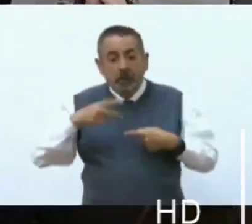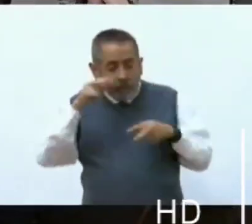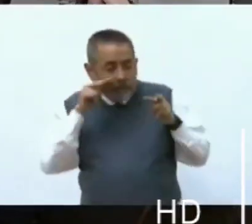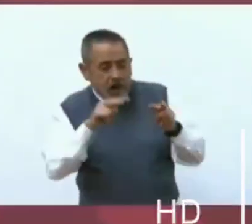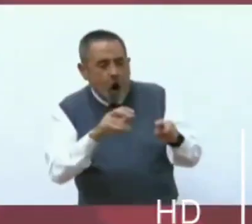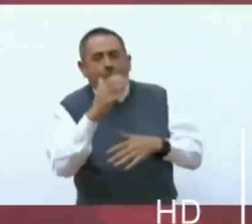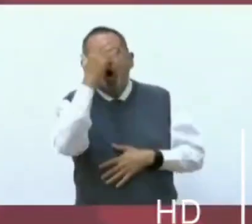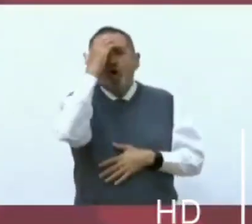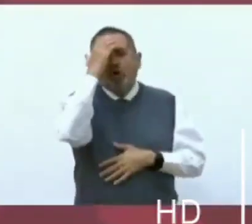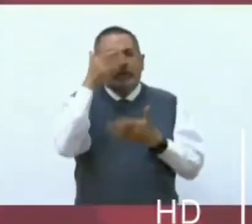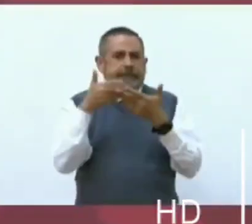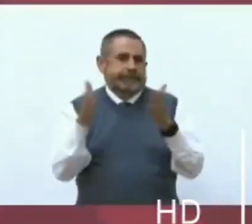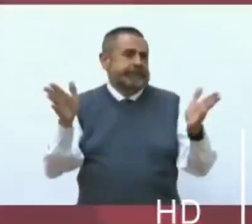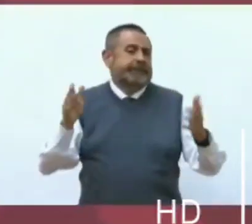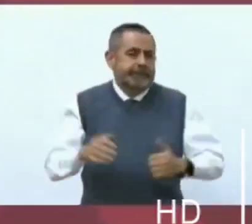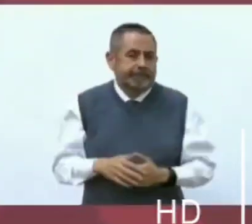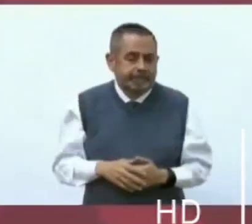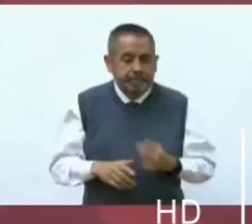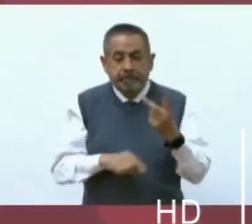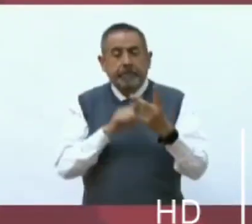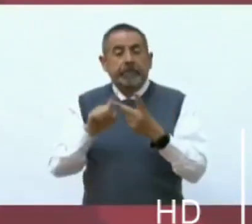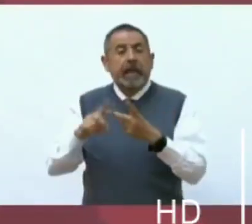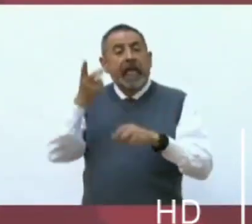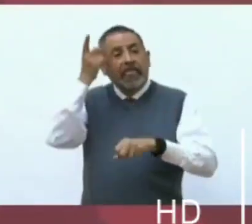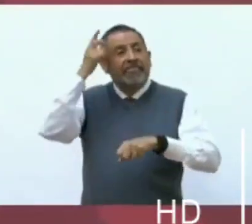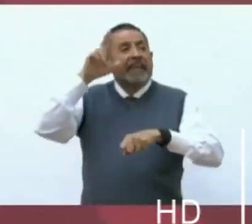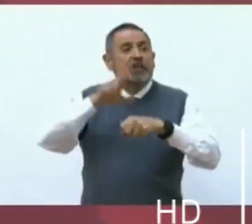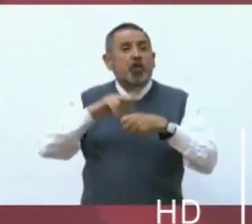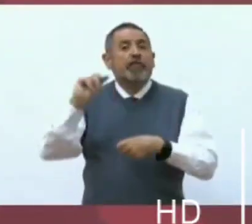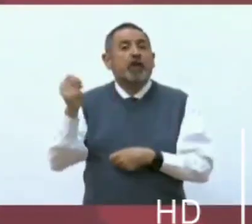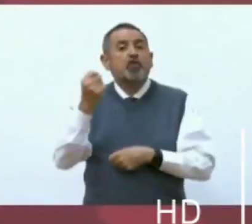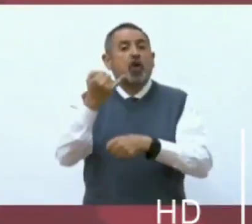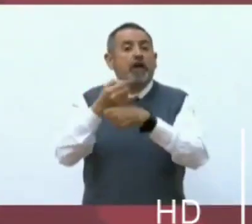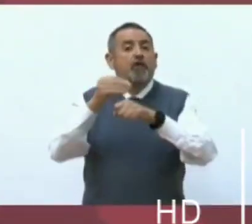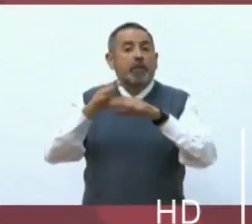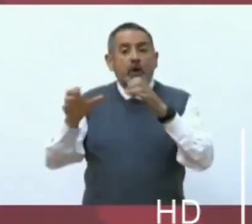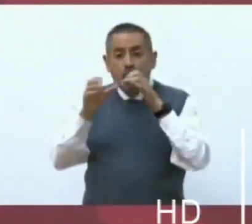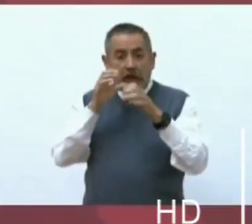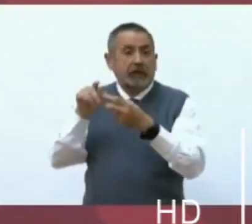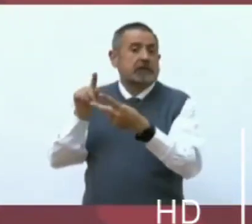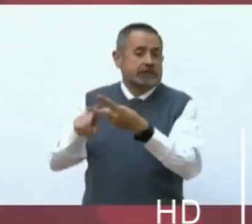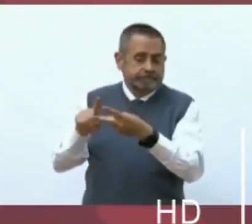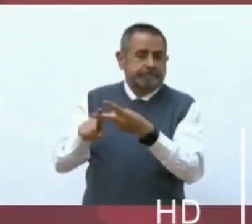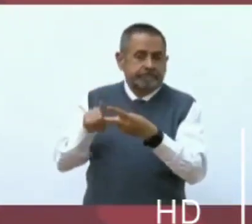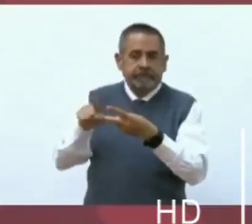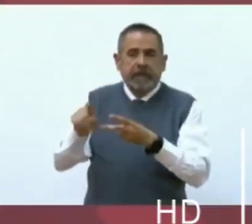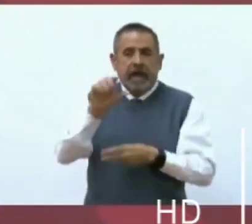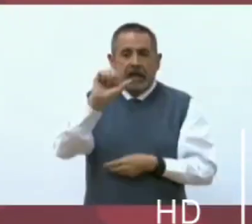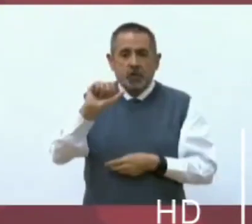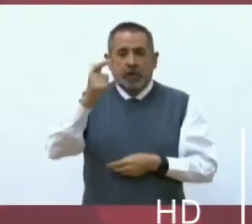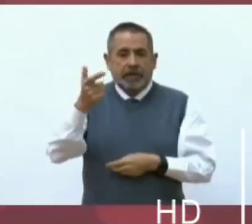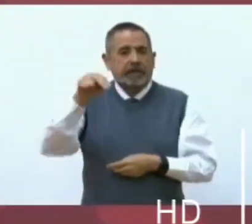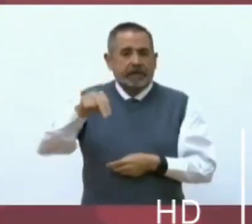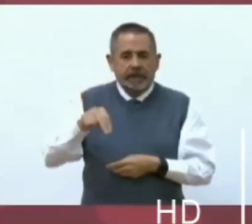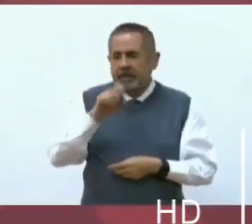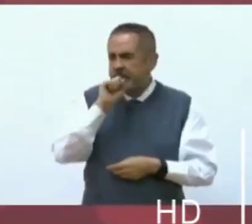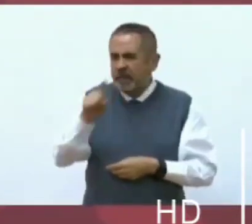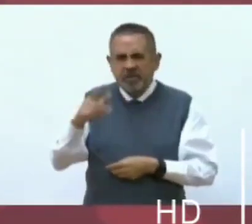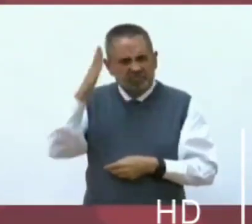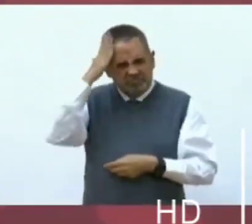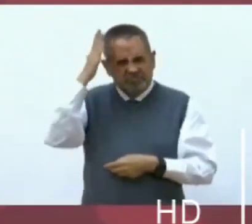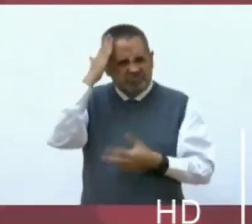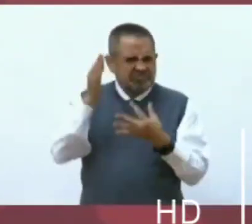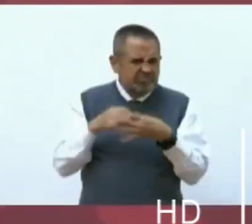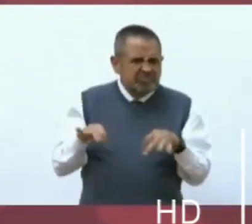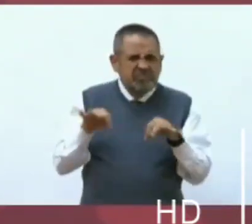décadas. La Dirección de Tecnologías de la Información y Comunicaciones del Archivo General de la Nación es un pilar fundamental